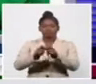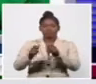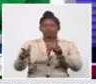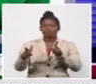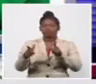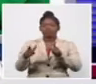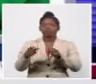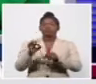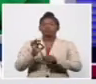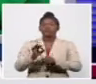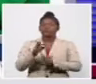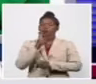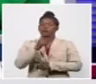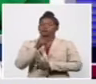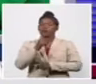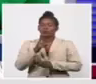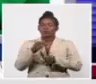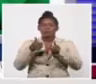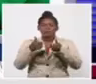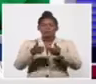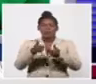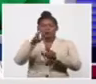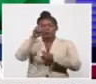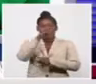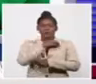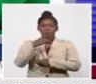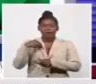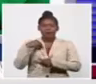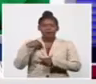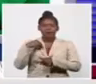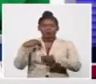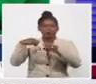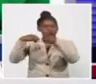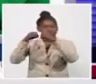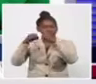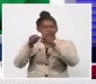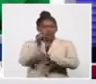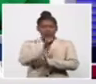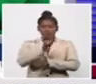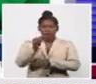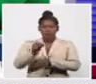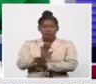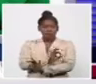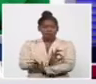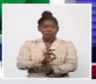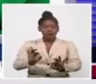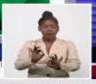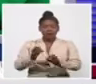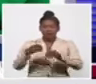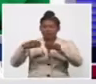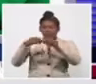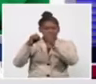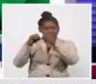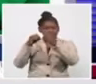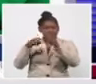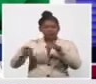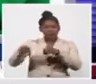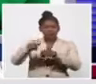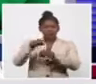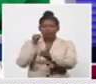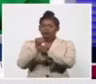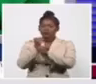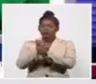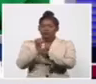por parte de todos los laboratorios que se encuentran trabajando para